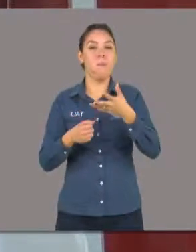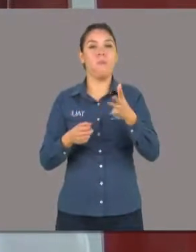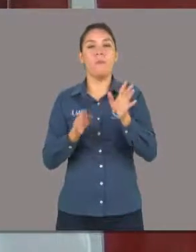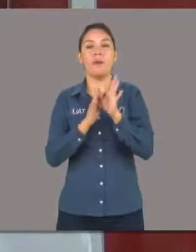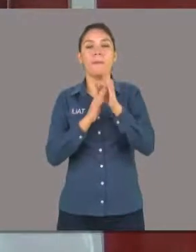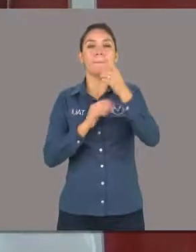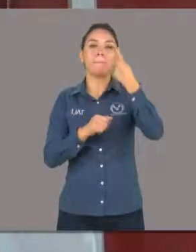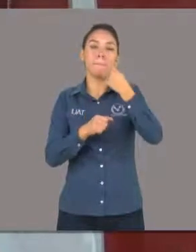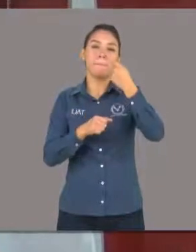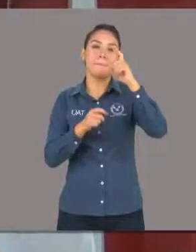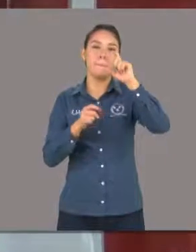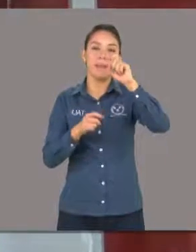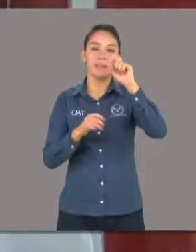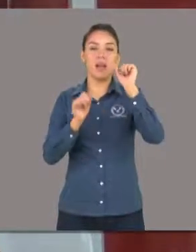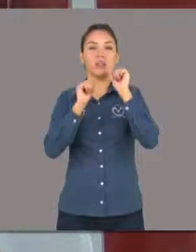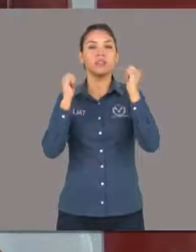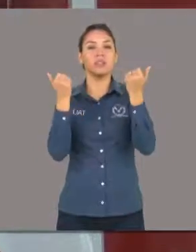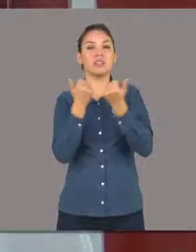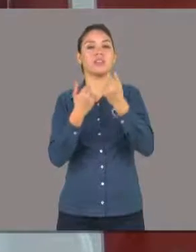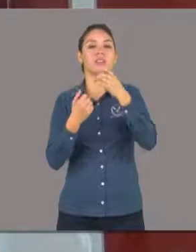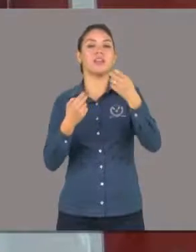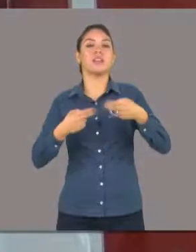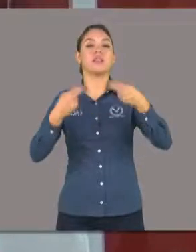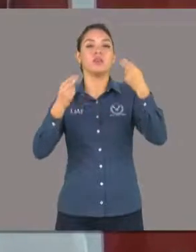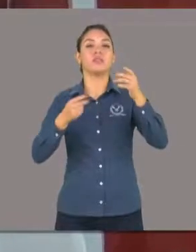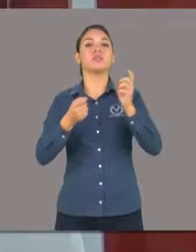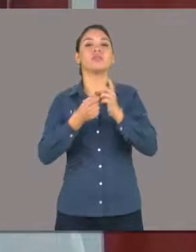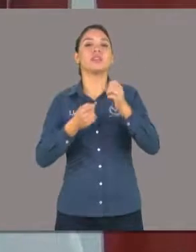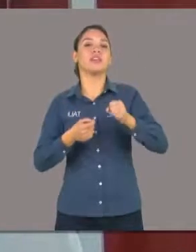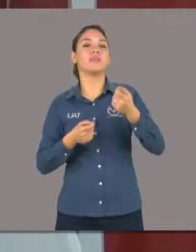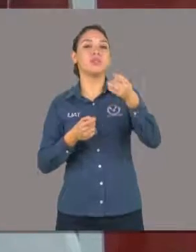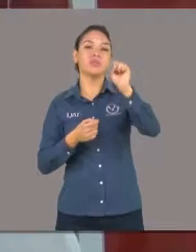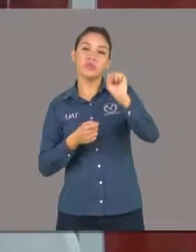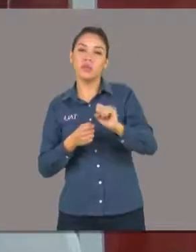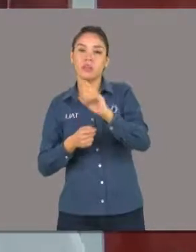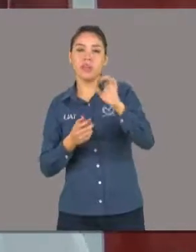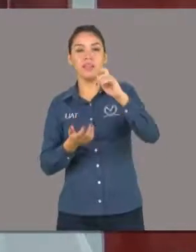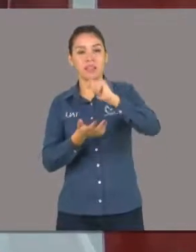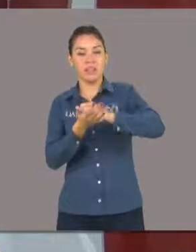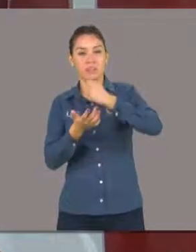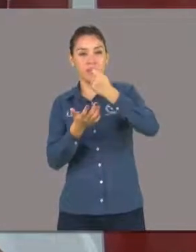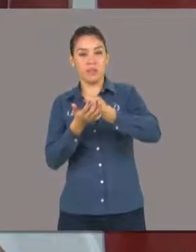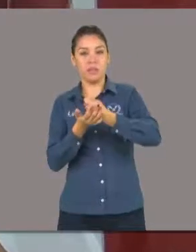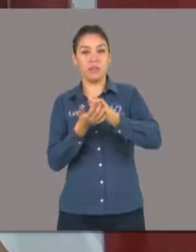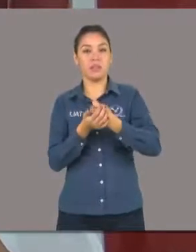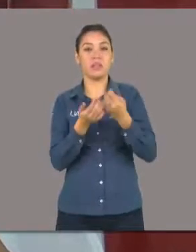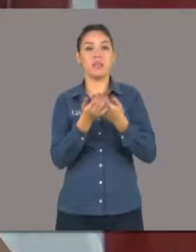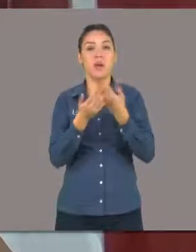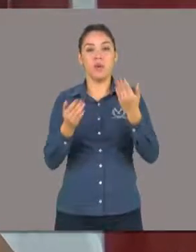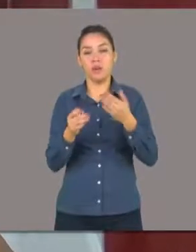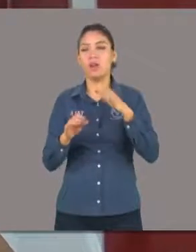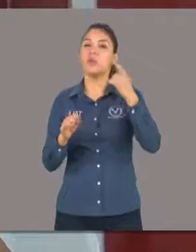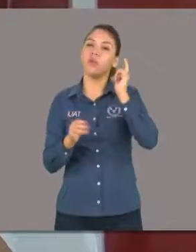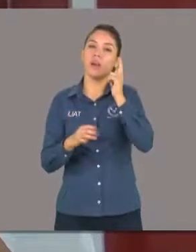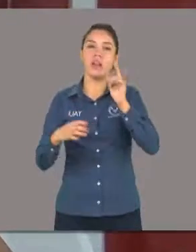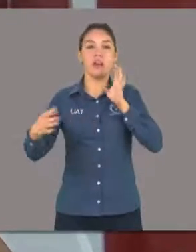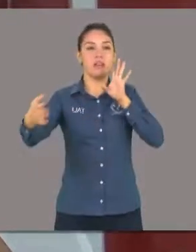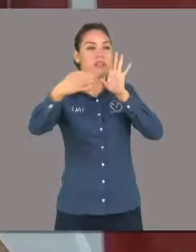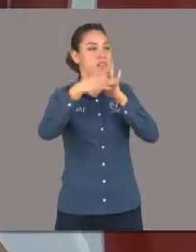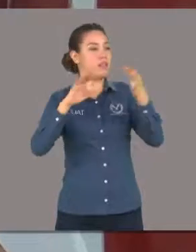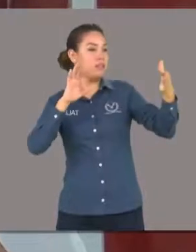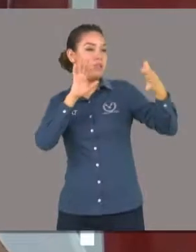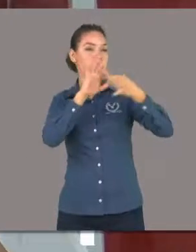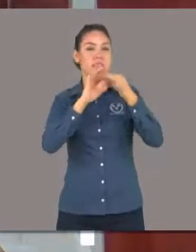20 asociaciones empresariales del sur de Tamaulipas, estamos por restablecer nuevas